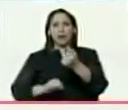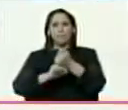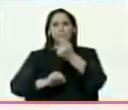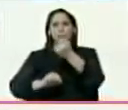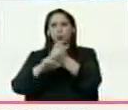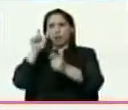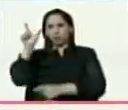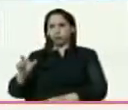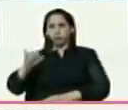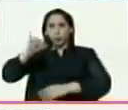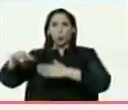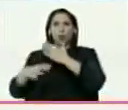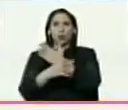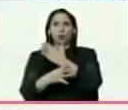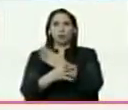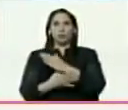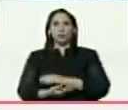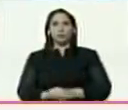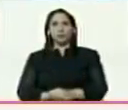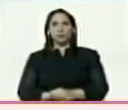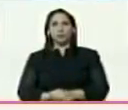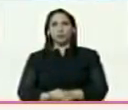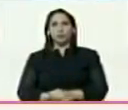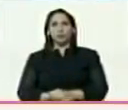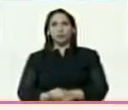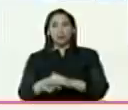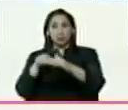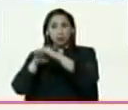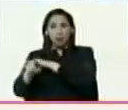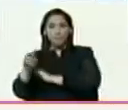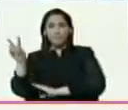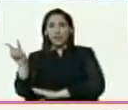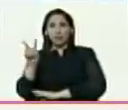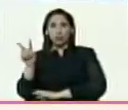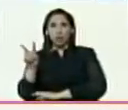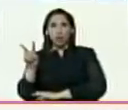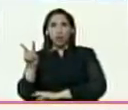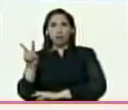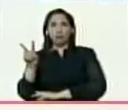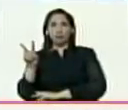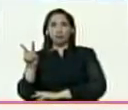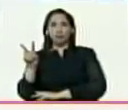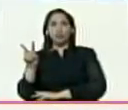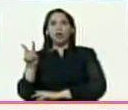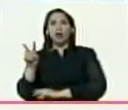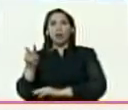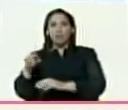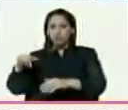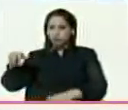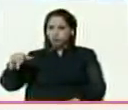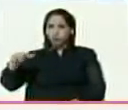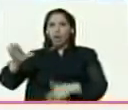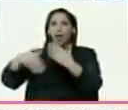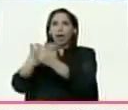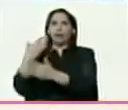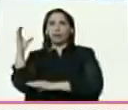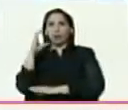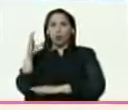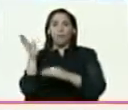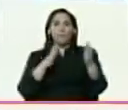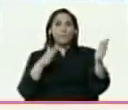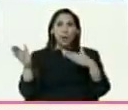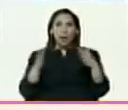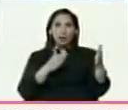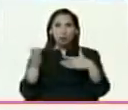anciano why do the end en su entrada de venezuela colombia no luego en marzo según de la acción de